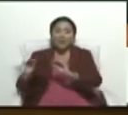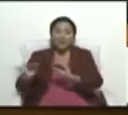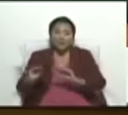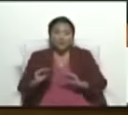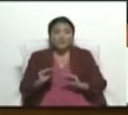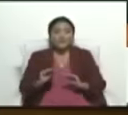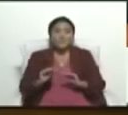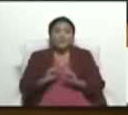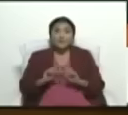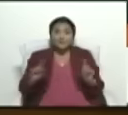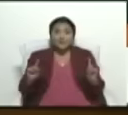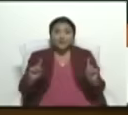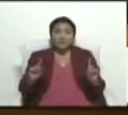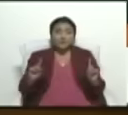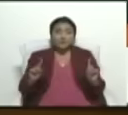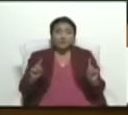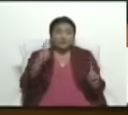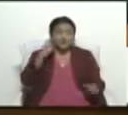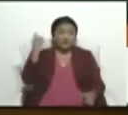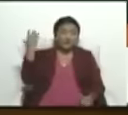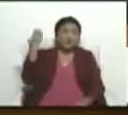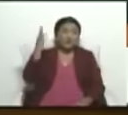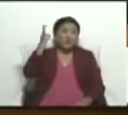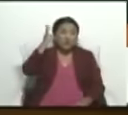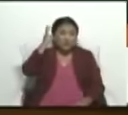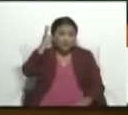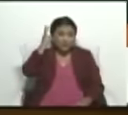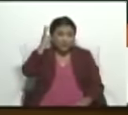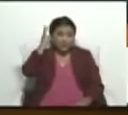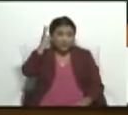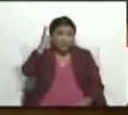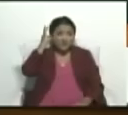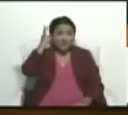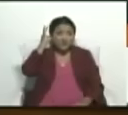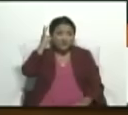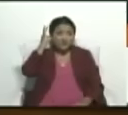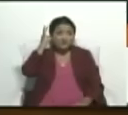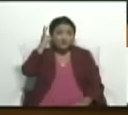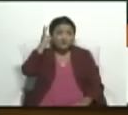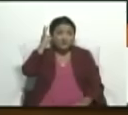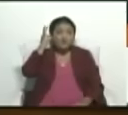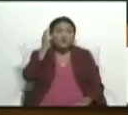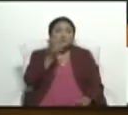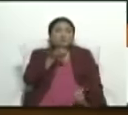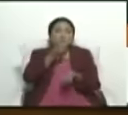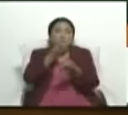En tal sentido, vean que ella revela claramente que